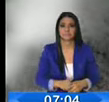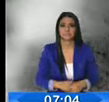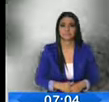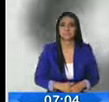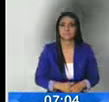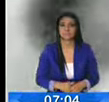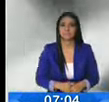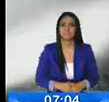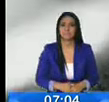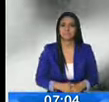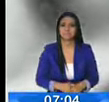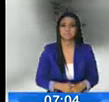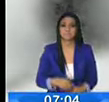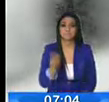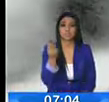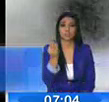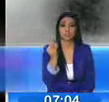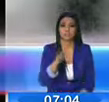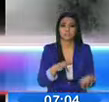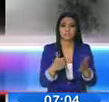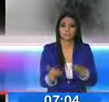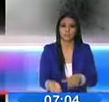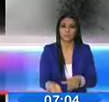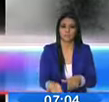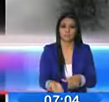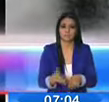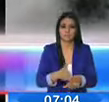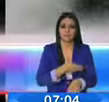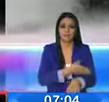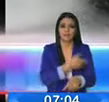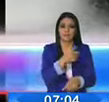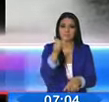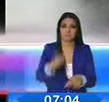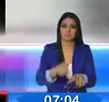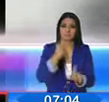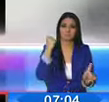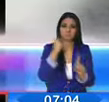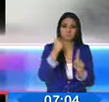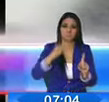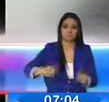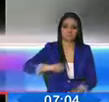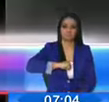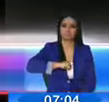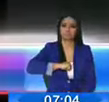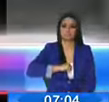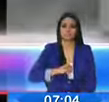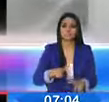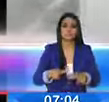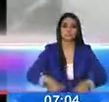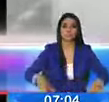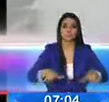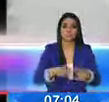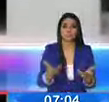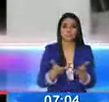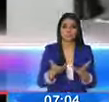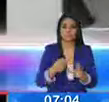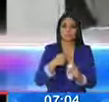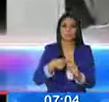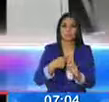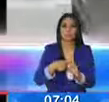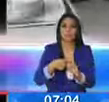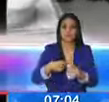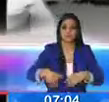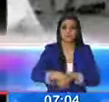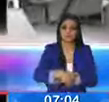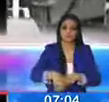el adolescente falleció minutos después de haber sido apuñalado el hecho de sangre se registró en los alrededores de un mercado en las calles